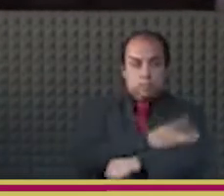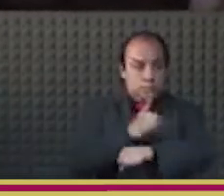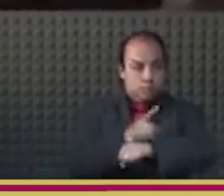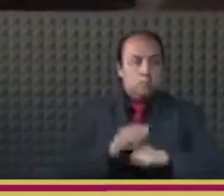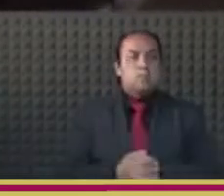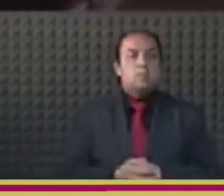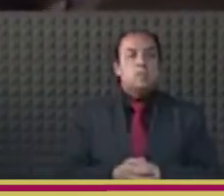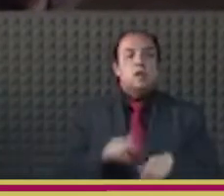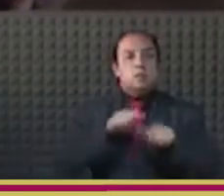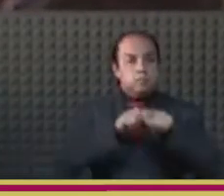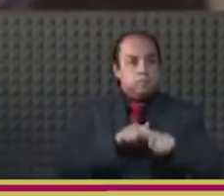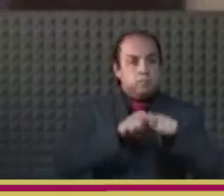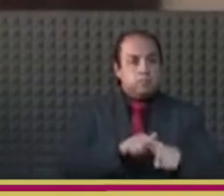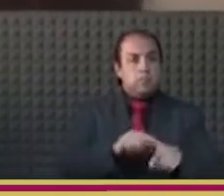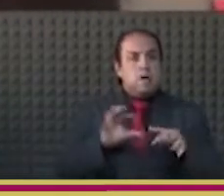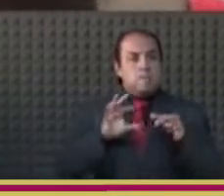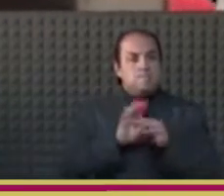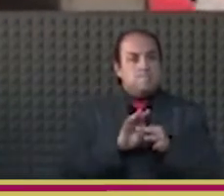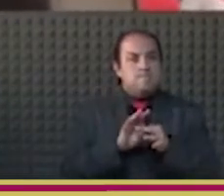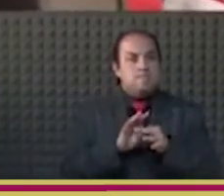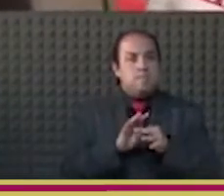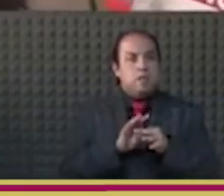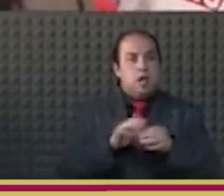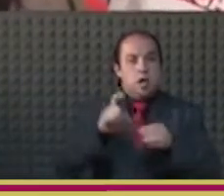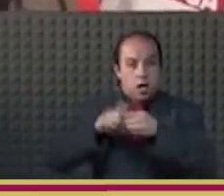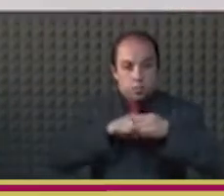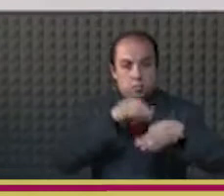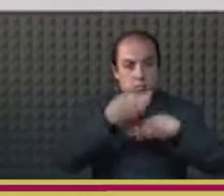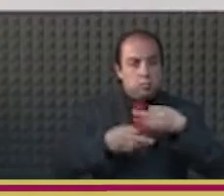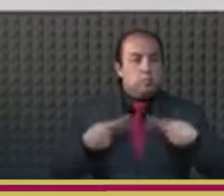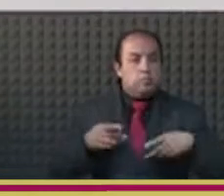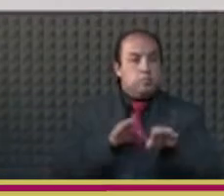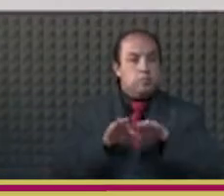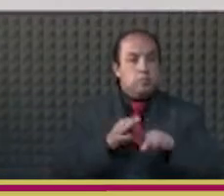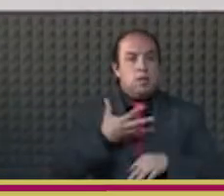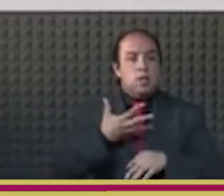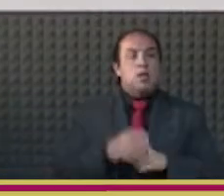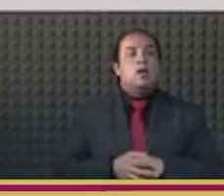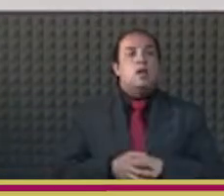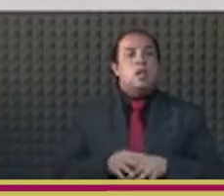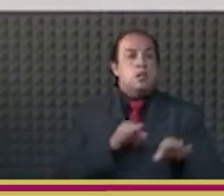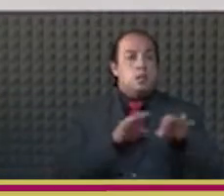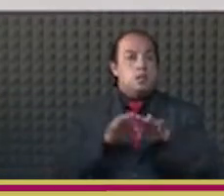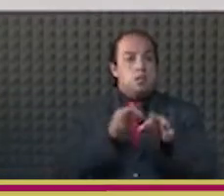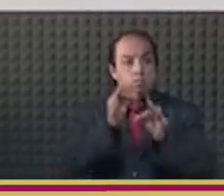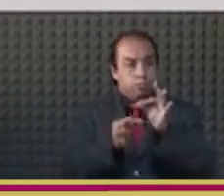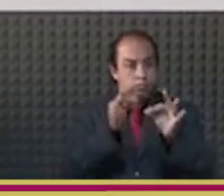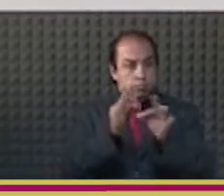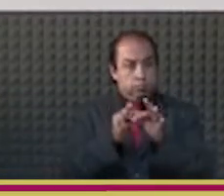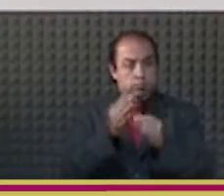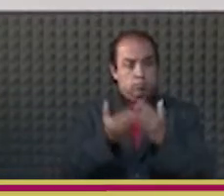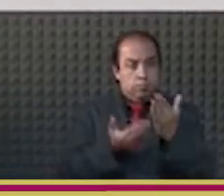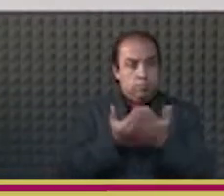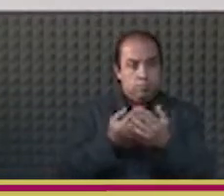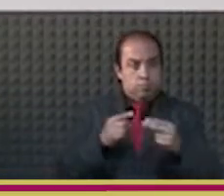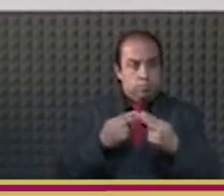coordinación constante y estrecha y que han sumado a todo su personal para mantener la operación del Servicio Nacional de Empleo y hacer posible que